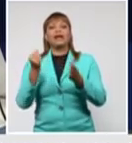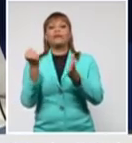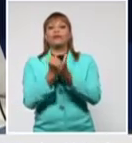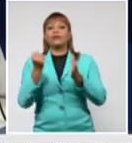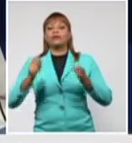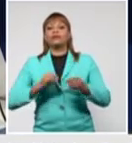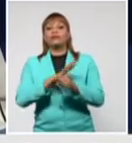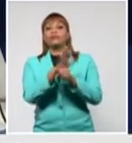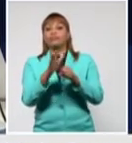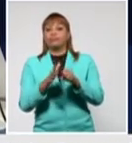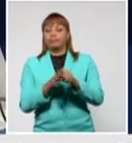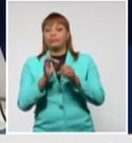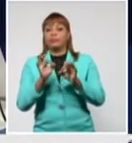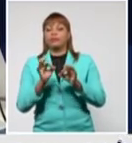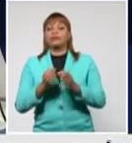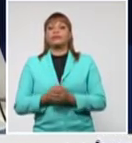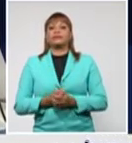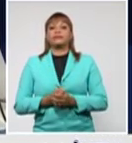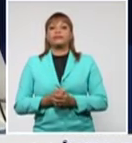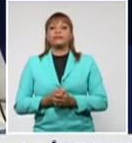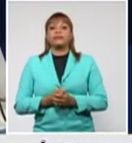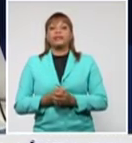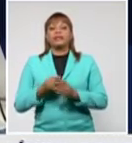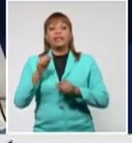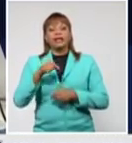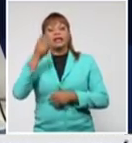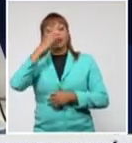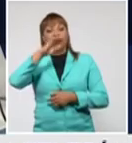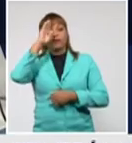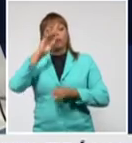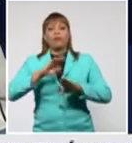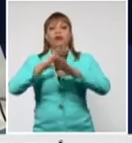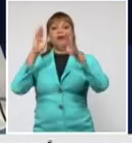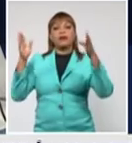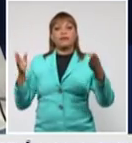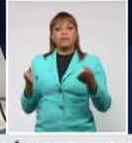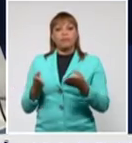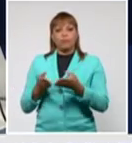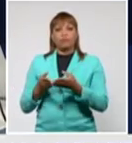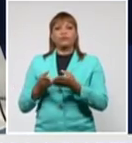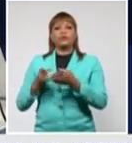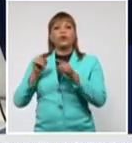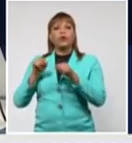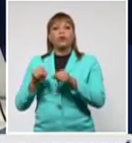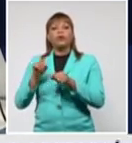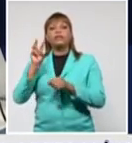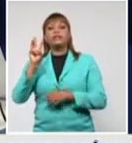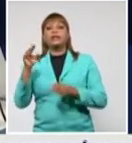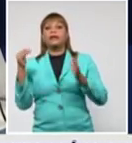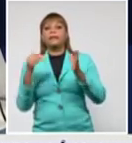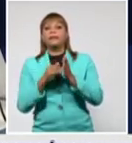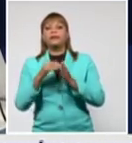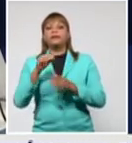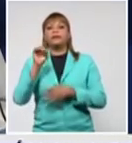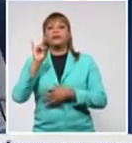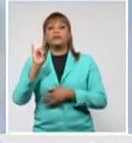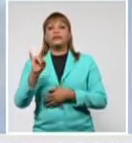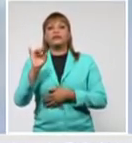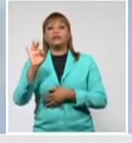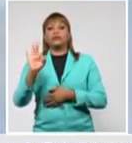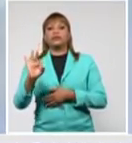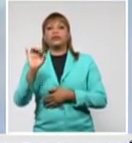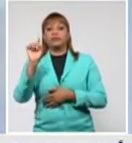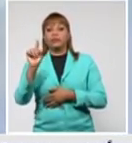epidemiológica de nuestro país y del mundo. Hoy, con 3.981 pacientes